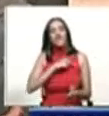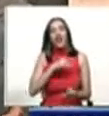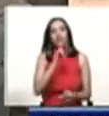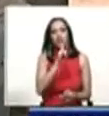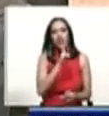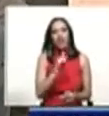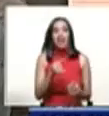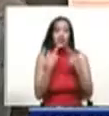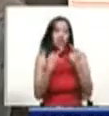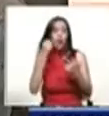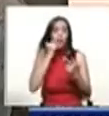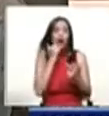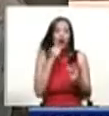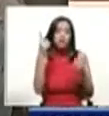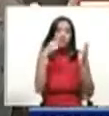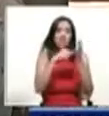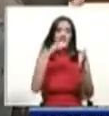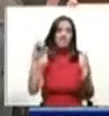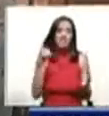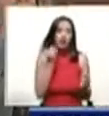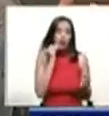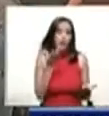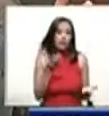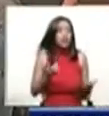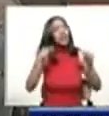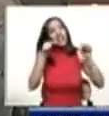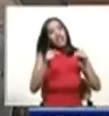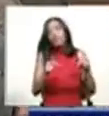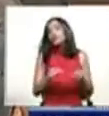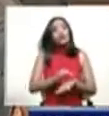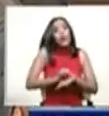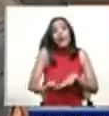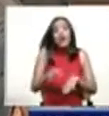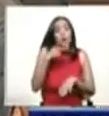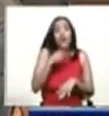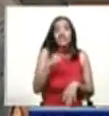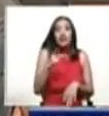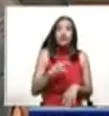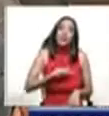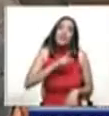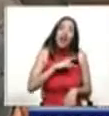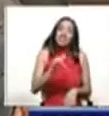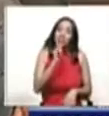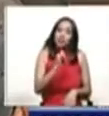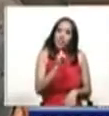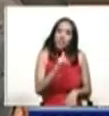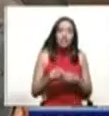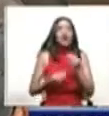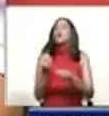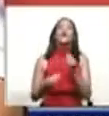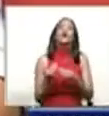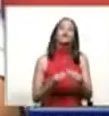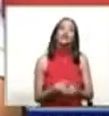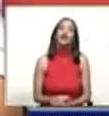chamos, esos chamos no es que van a ser influencers. Son, bueno, operadores políticos de falsas noticias, claro, como lo hicieron.